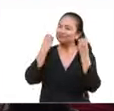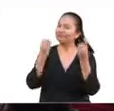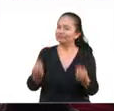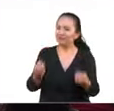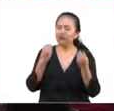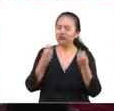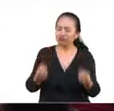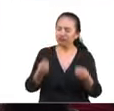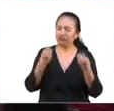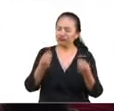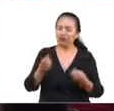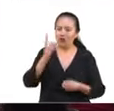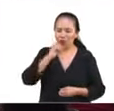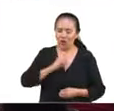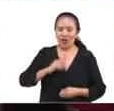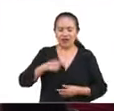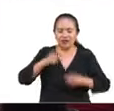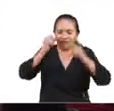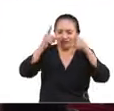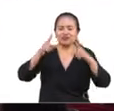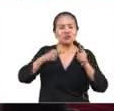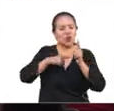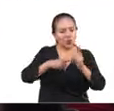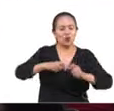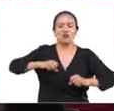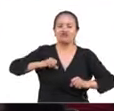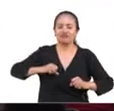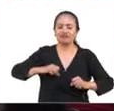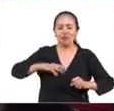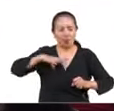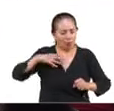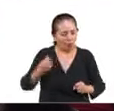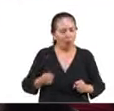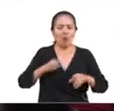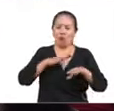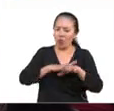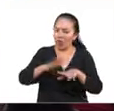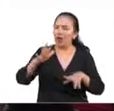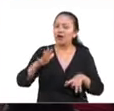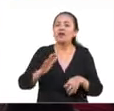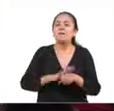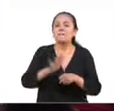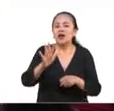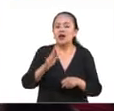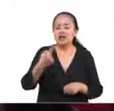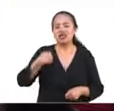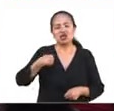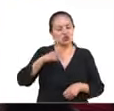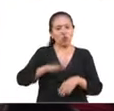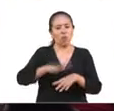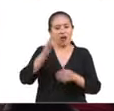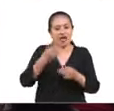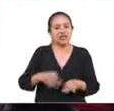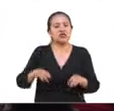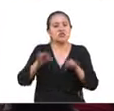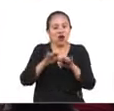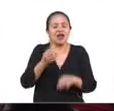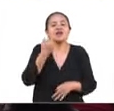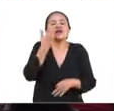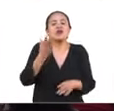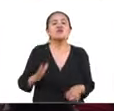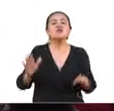que estamos despertando, luchando y nos hemos convertido en protagonistas del